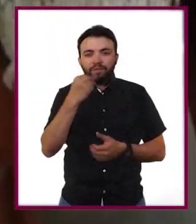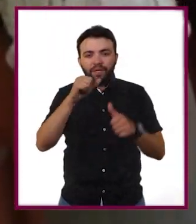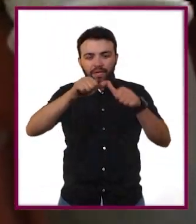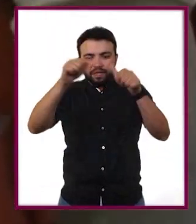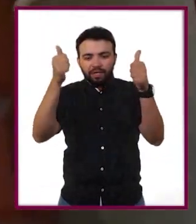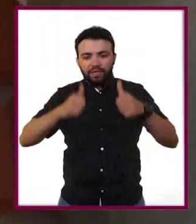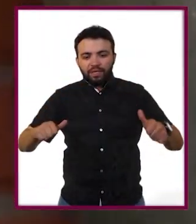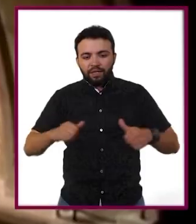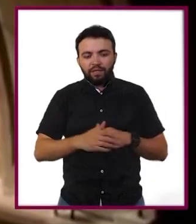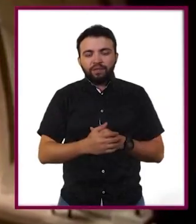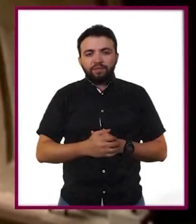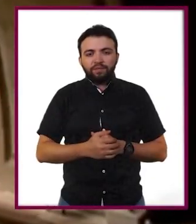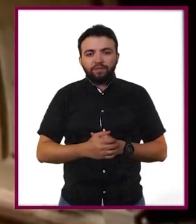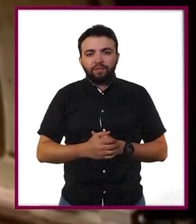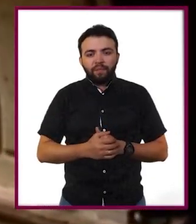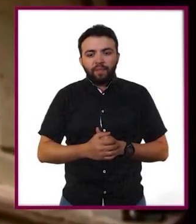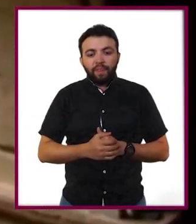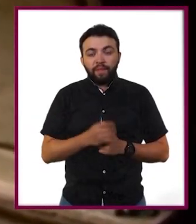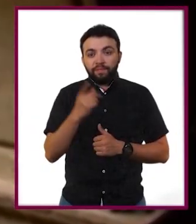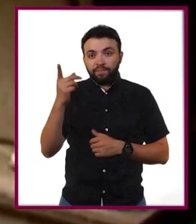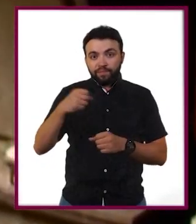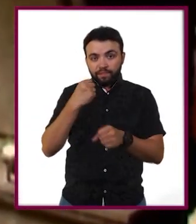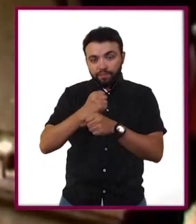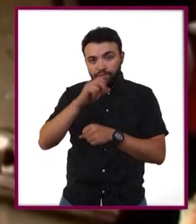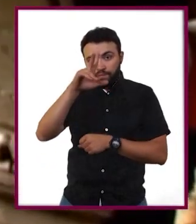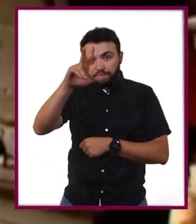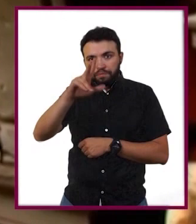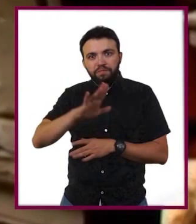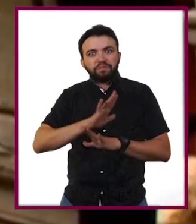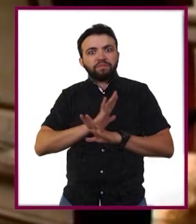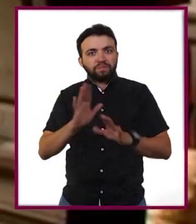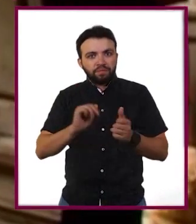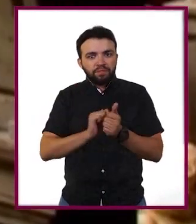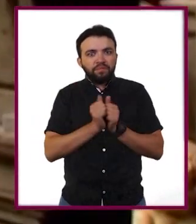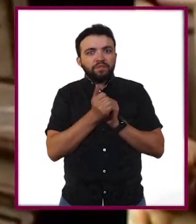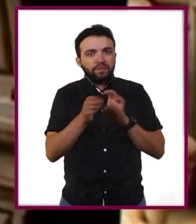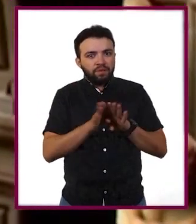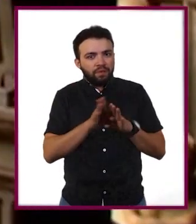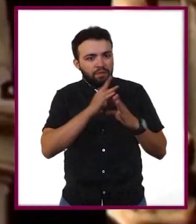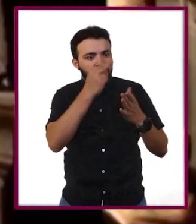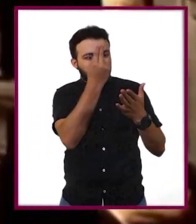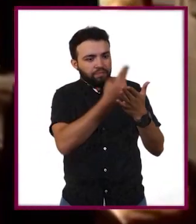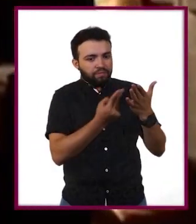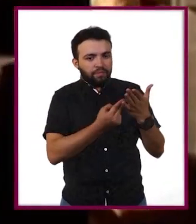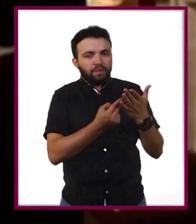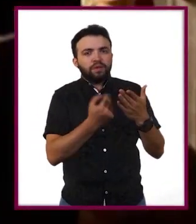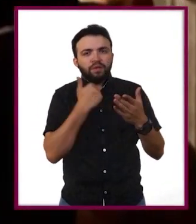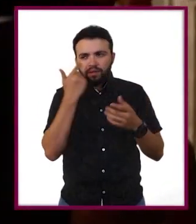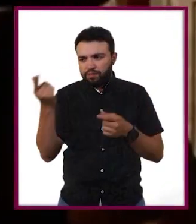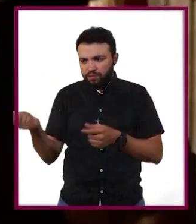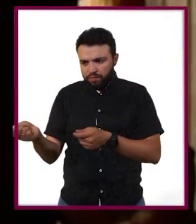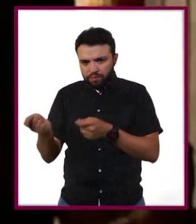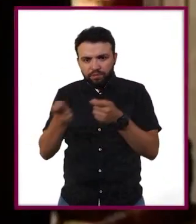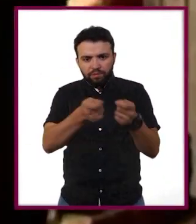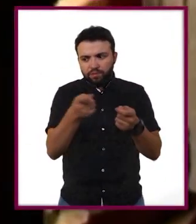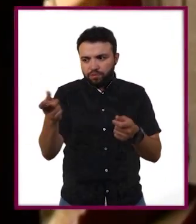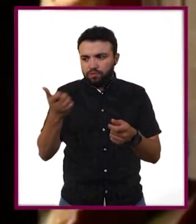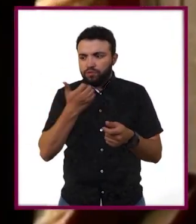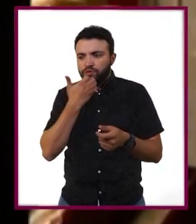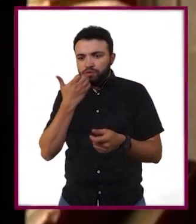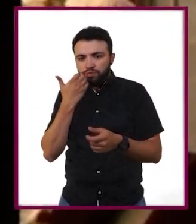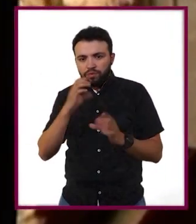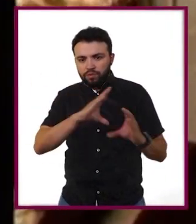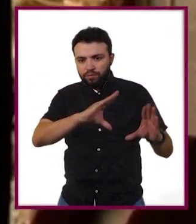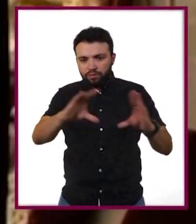la Academia de San Carlos. A sus 18 años ya dominaba la materia de perspectiva y le ofrecieron dar clases en San Carlos. Pero